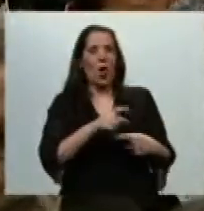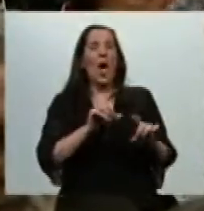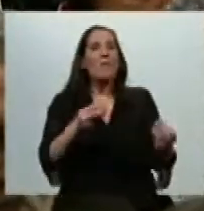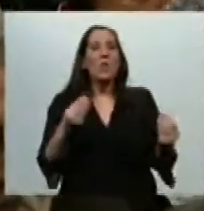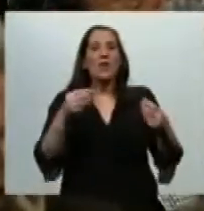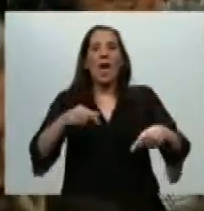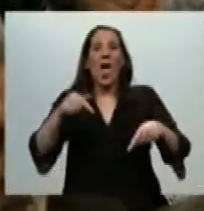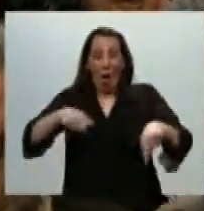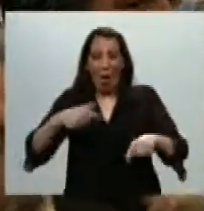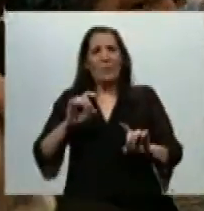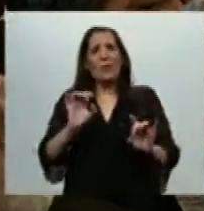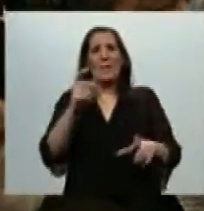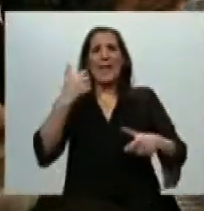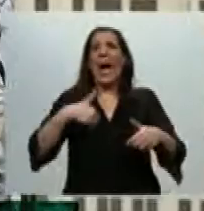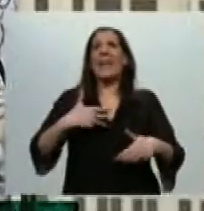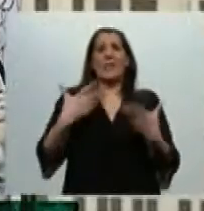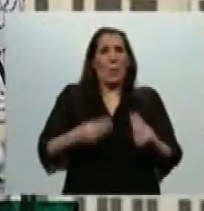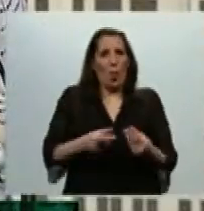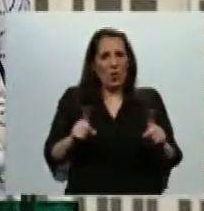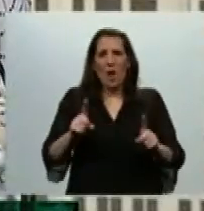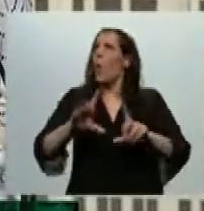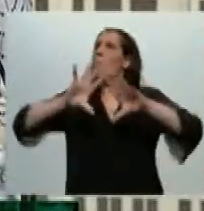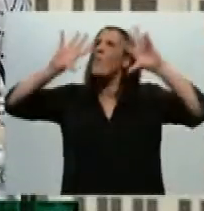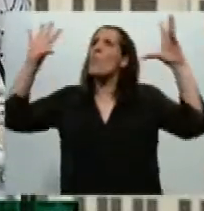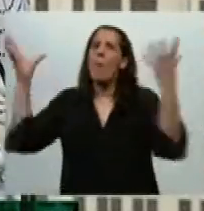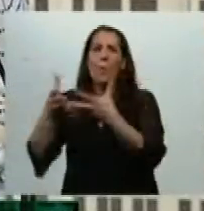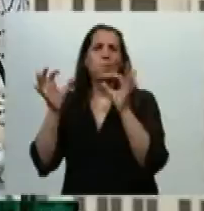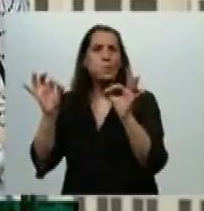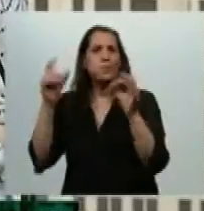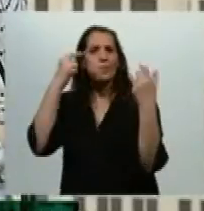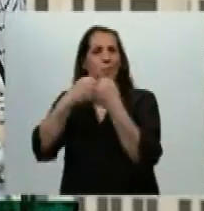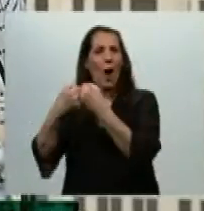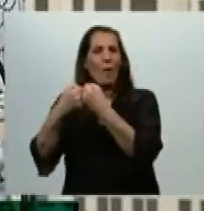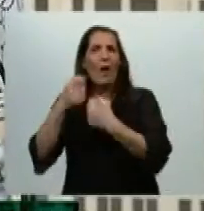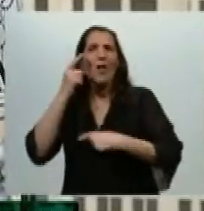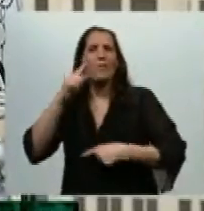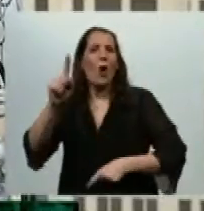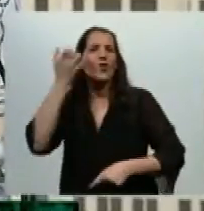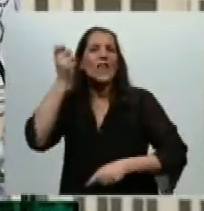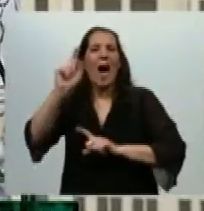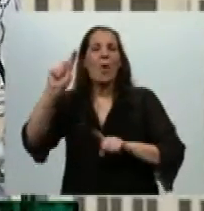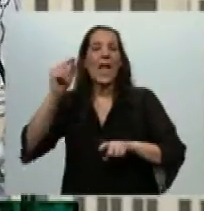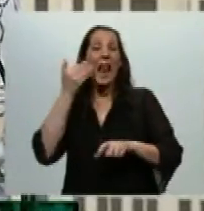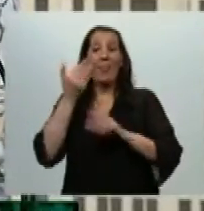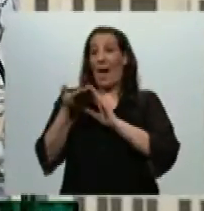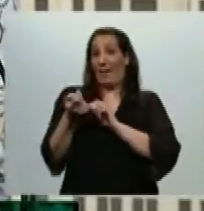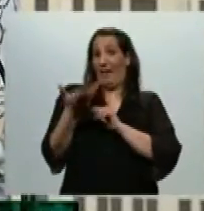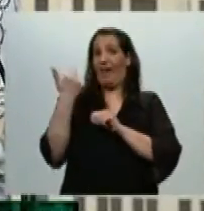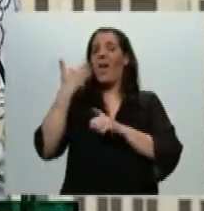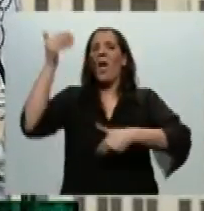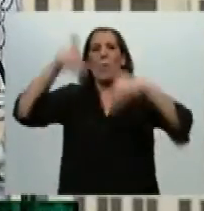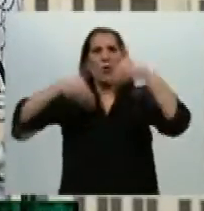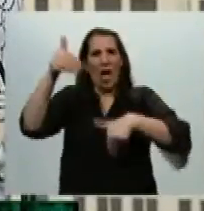el mundo. Esto que se ha votado hoy por la tarde en Naciones Unidas lo han logrado